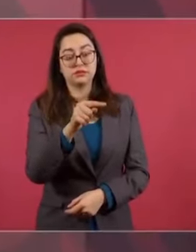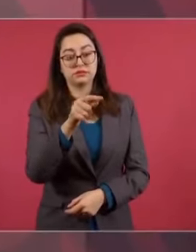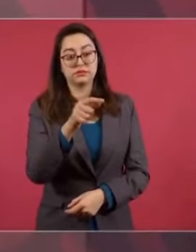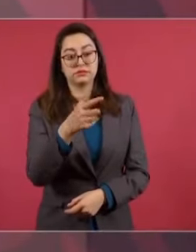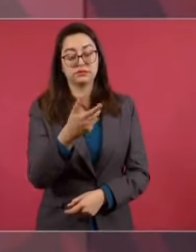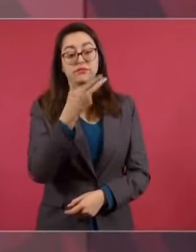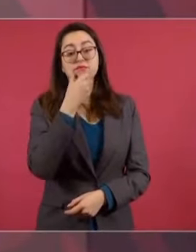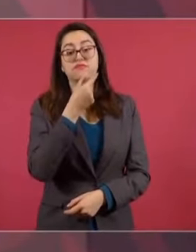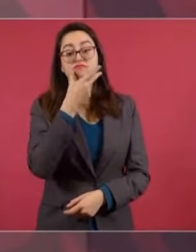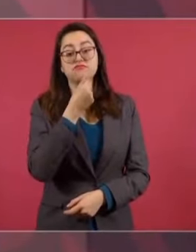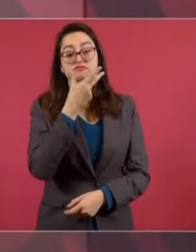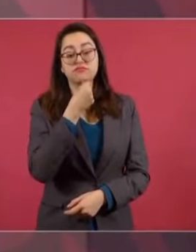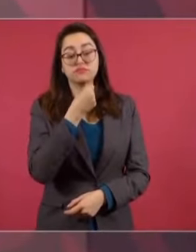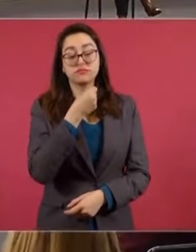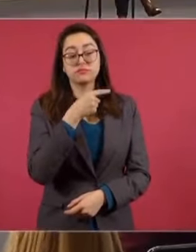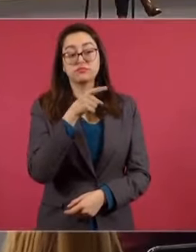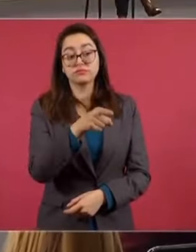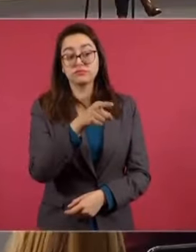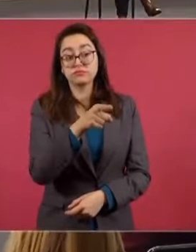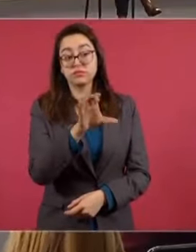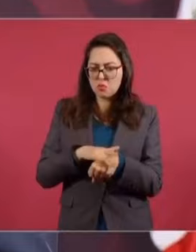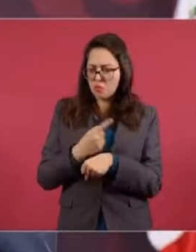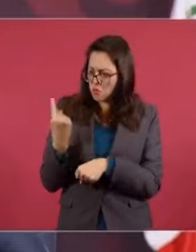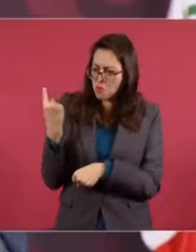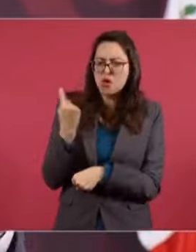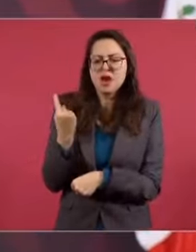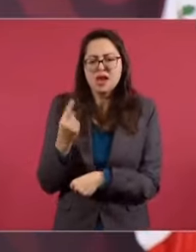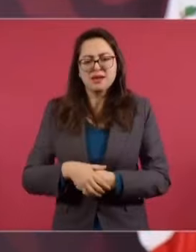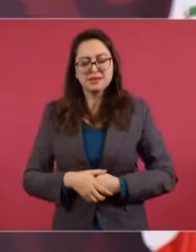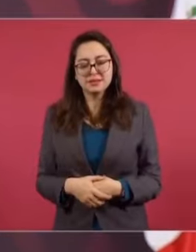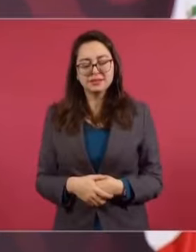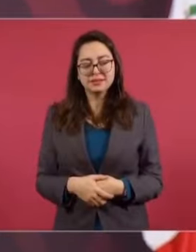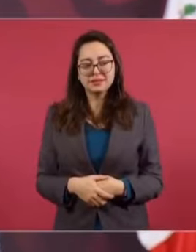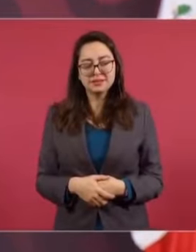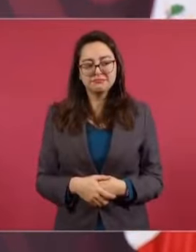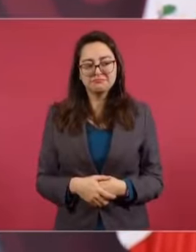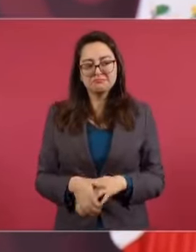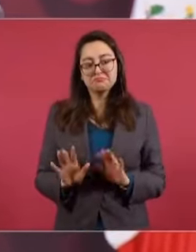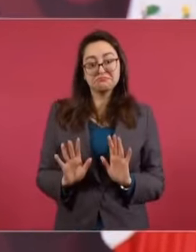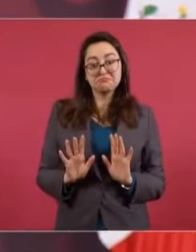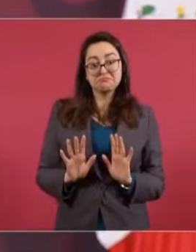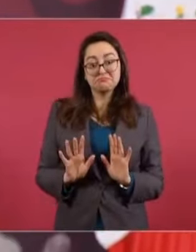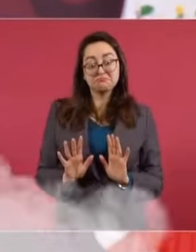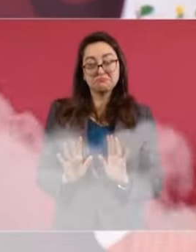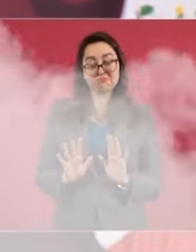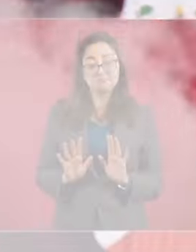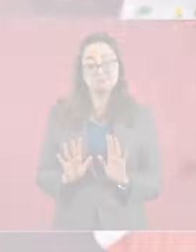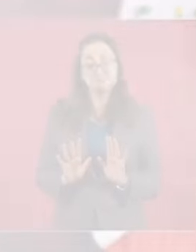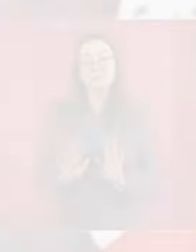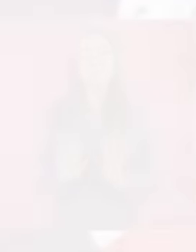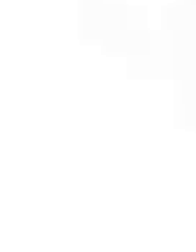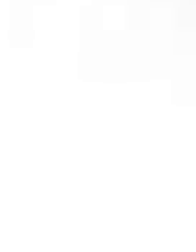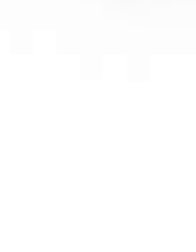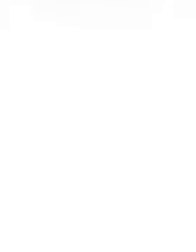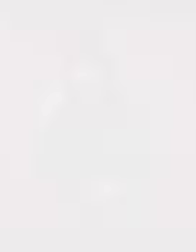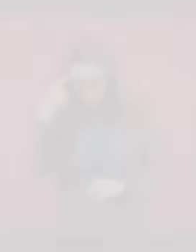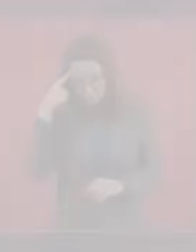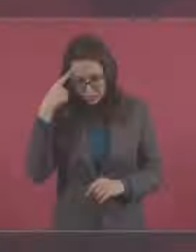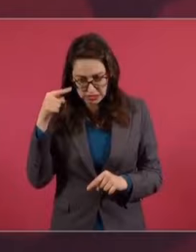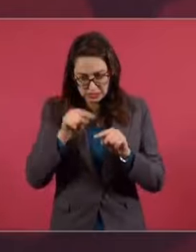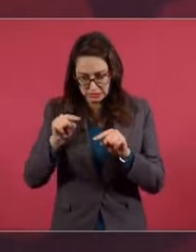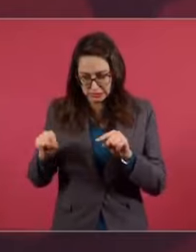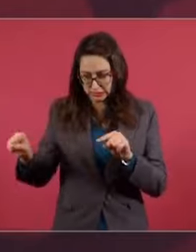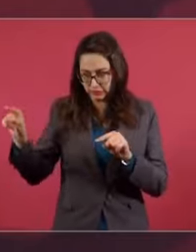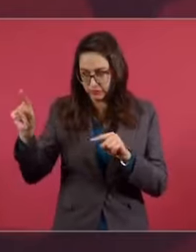al que la fiscalía sostiene fue el segundo tirador. Ah, pero inmediatamente de eso, porque atando hilos,